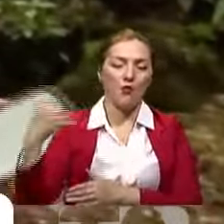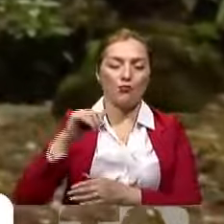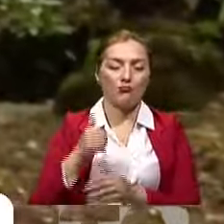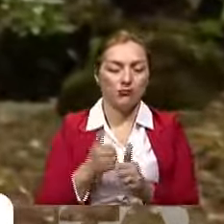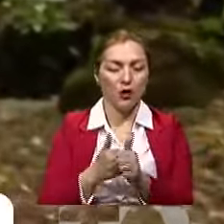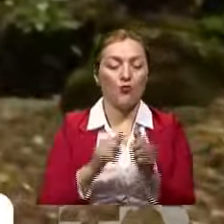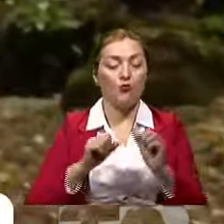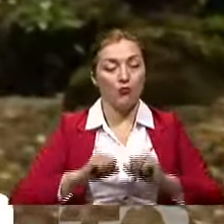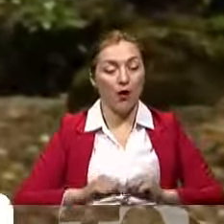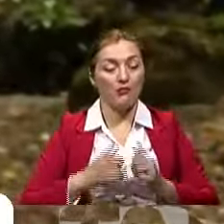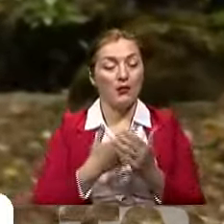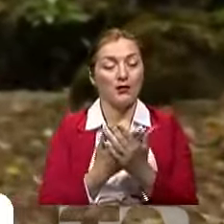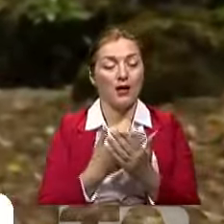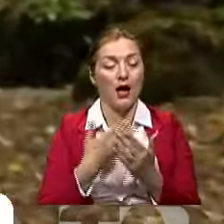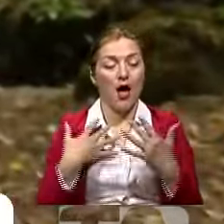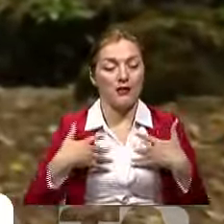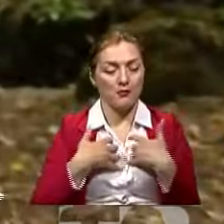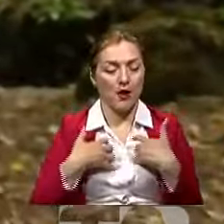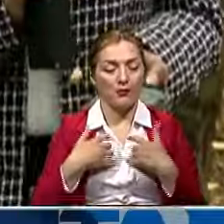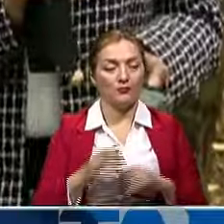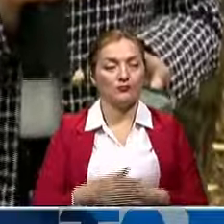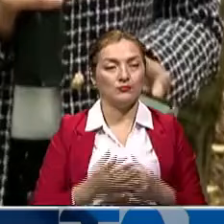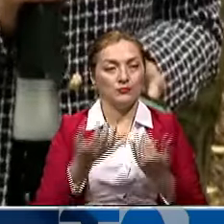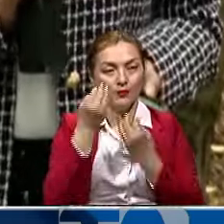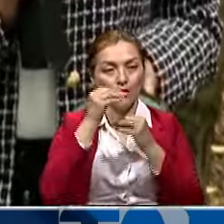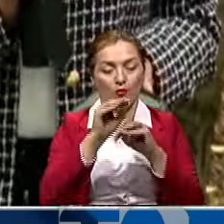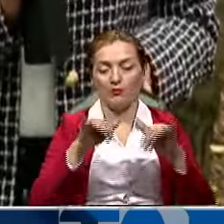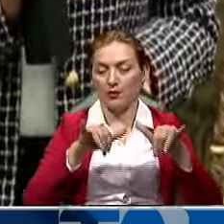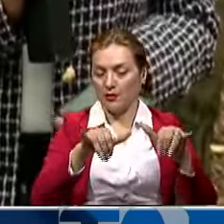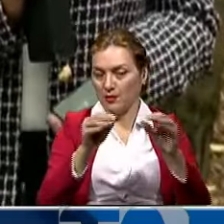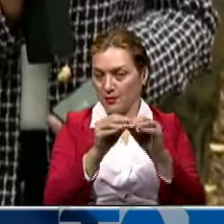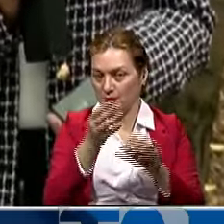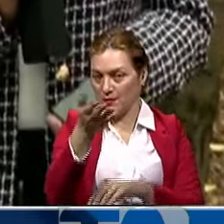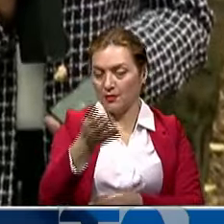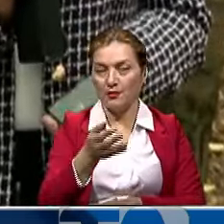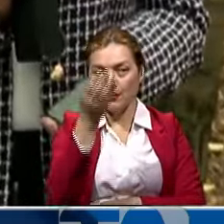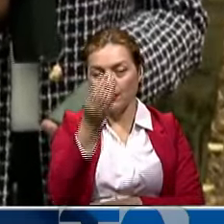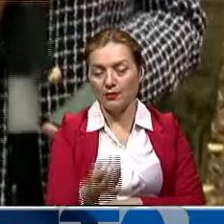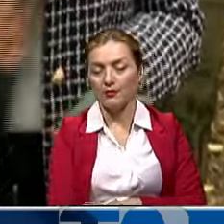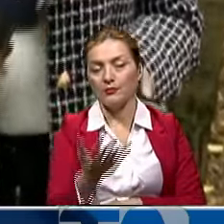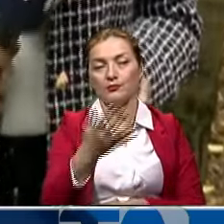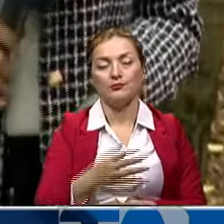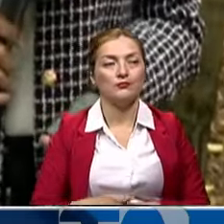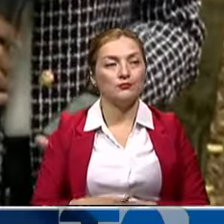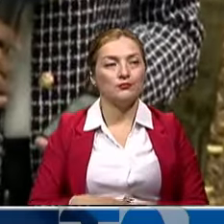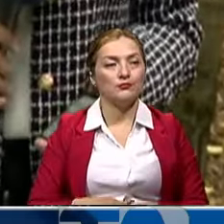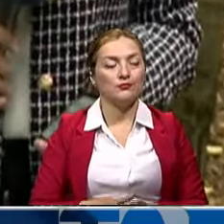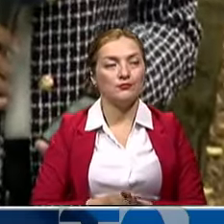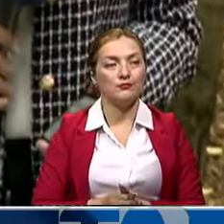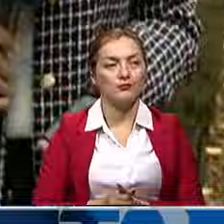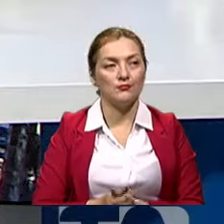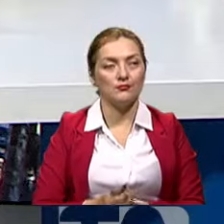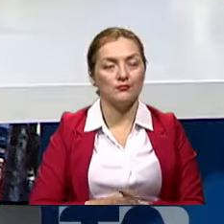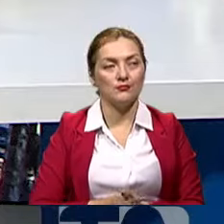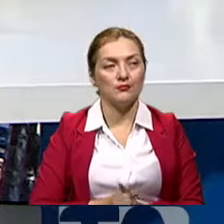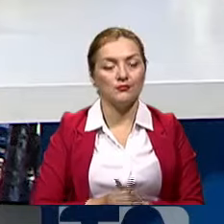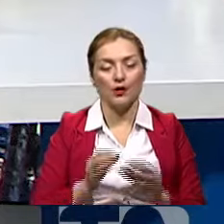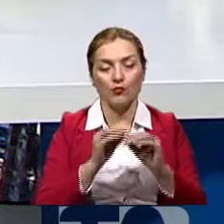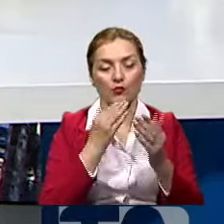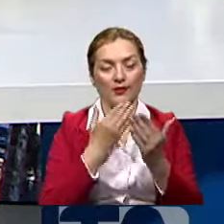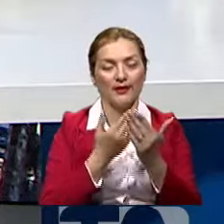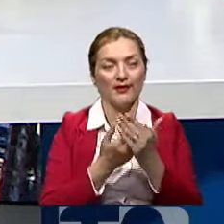desea puede venir incluso con su mascota. Es la información que les tenemos. Volvemos con ustedes de estudios. Muy buenos días. Buenos días, Nati. Muchas gracias.